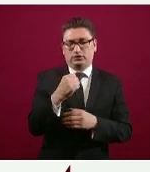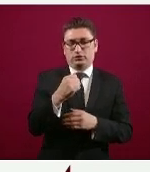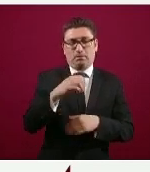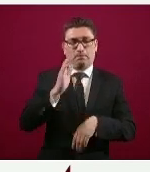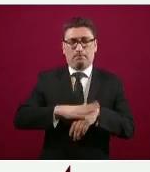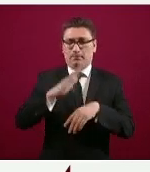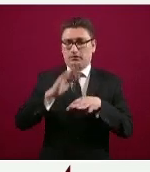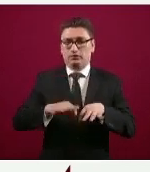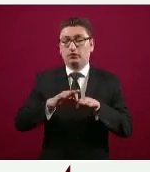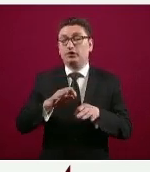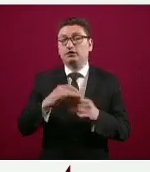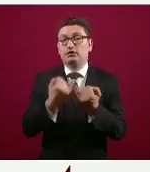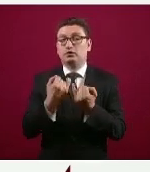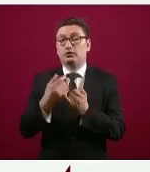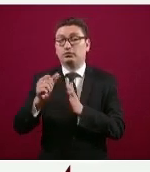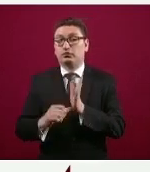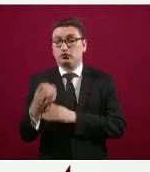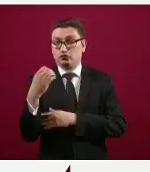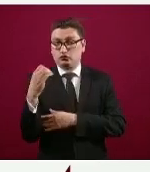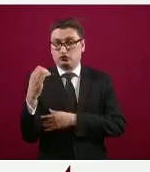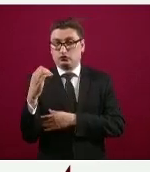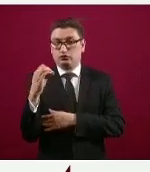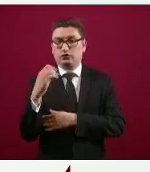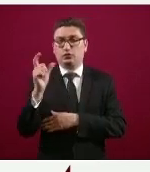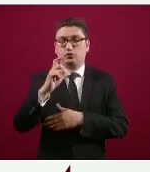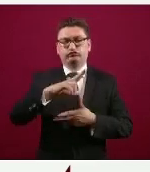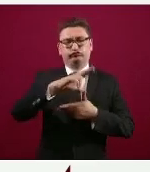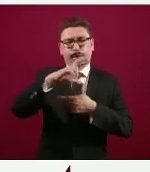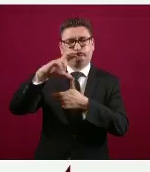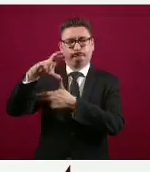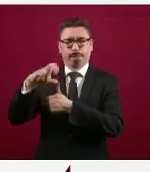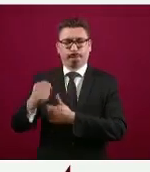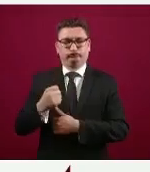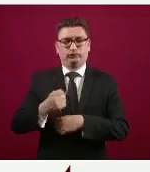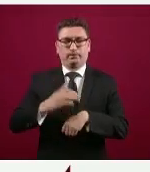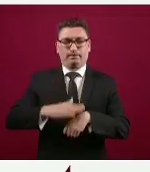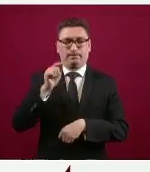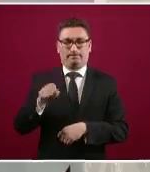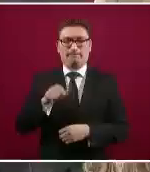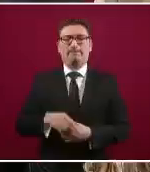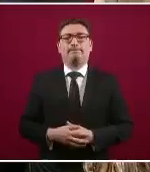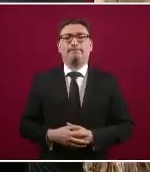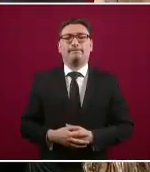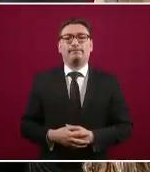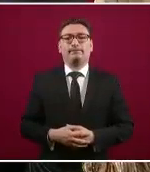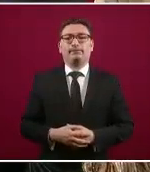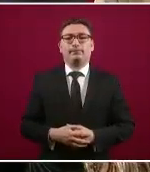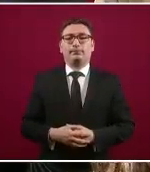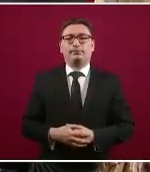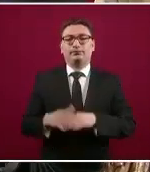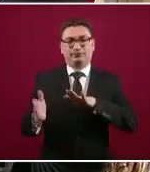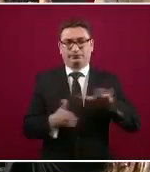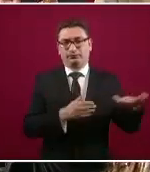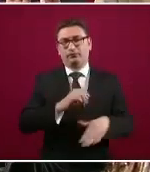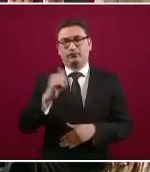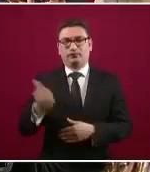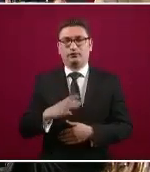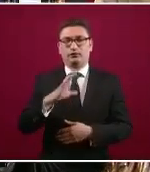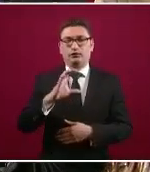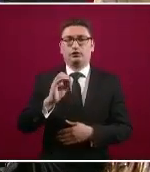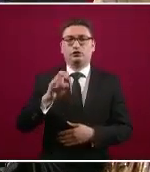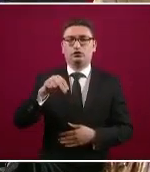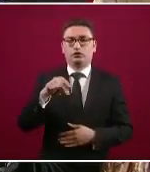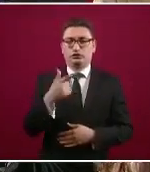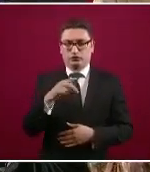alrededor del mes de octubre, que es cuando tenemos los huracanes normalmente más fuertes. La siguiente. La CONAGUA